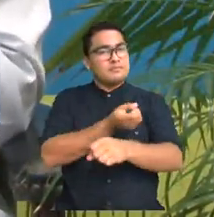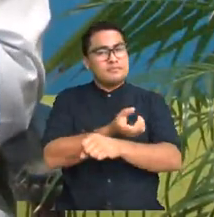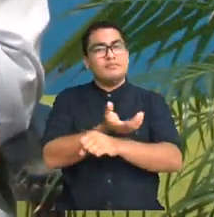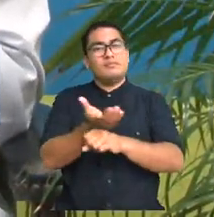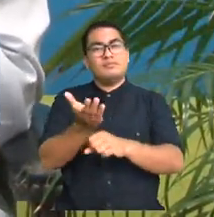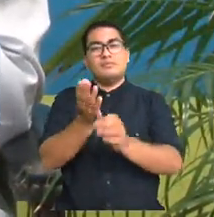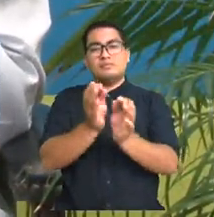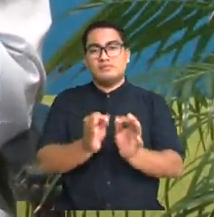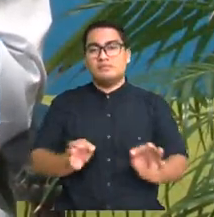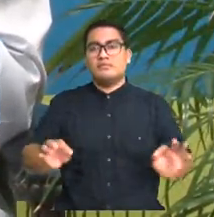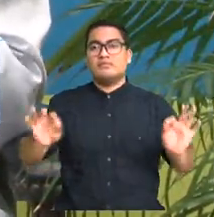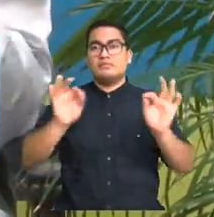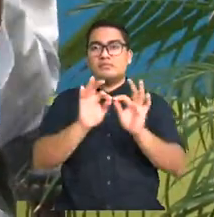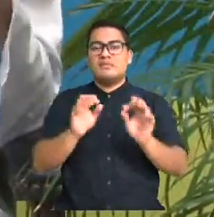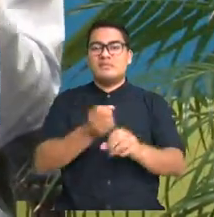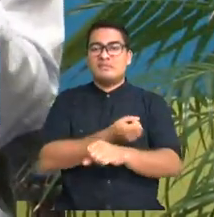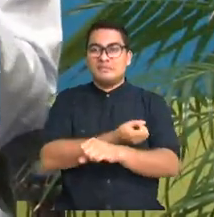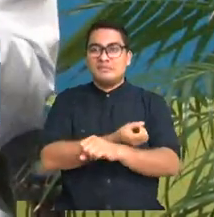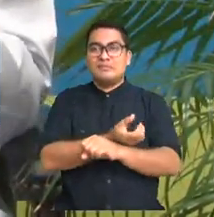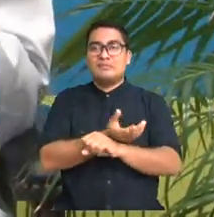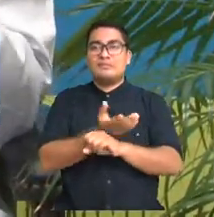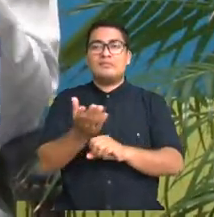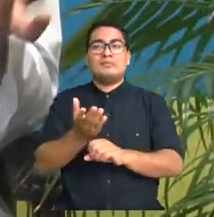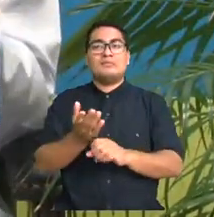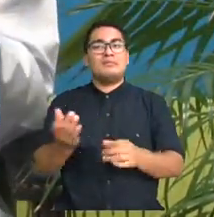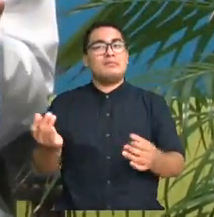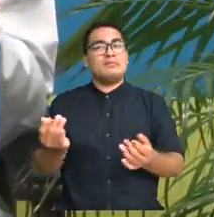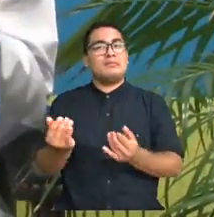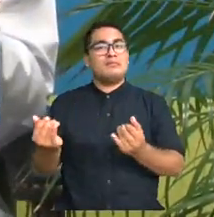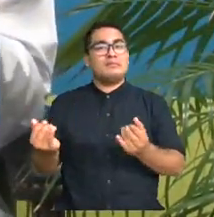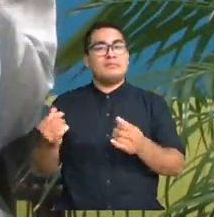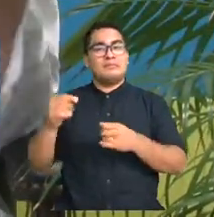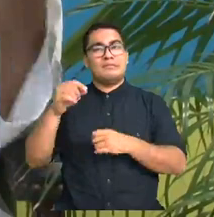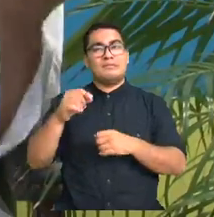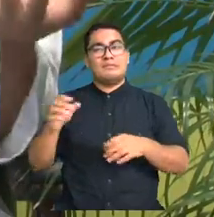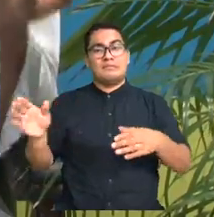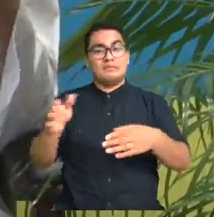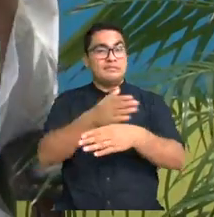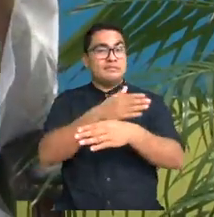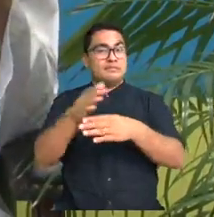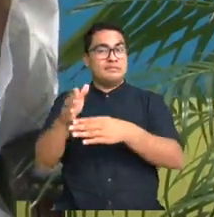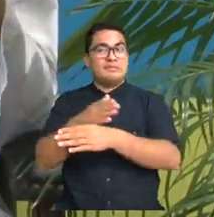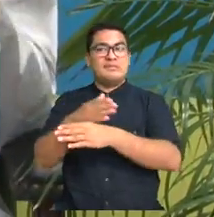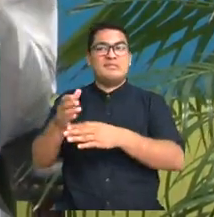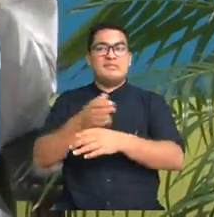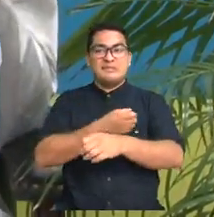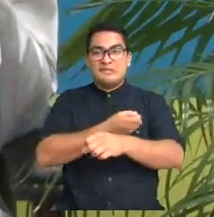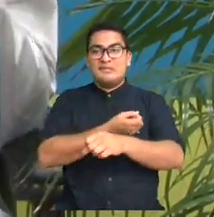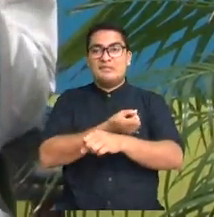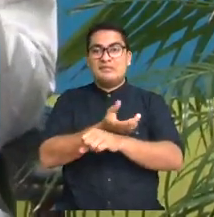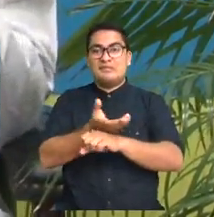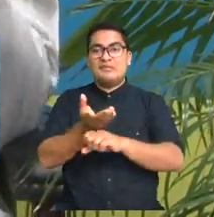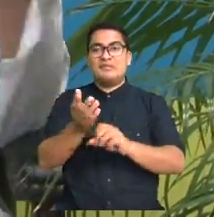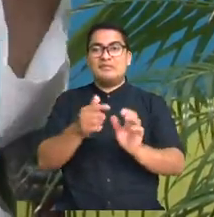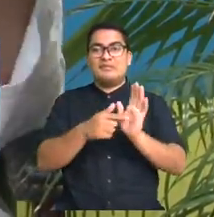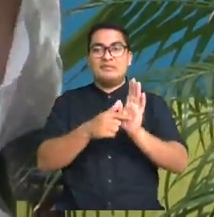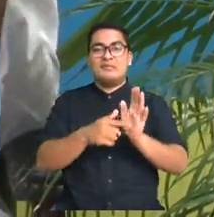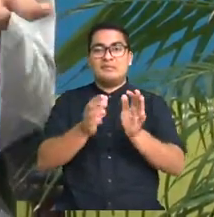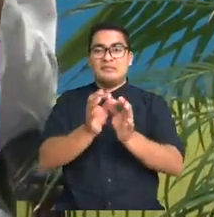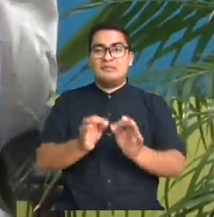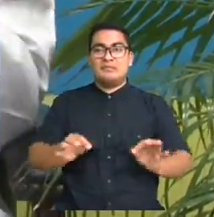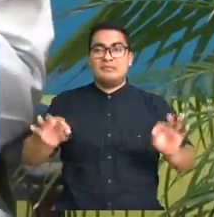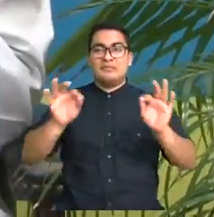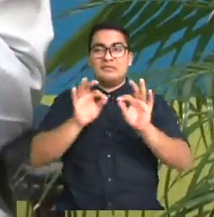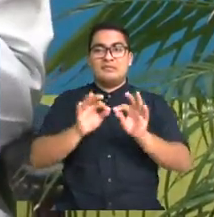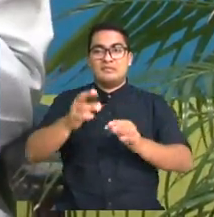casas farmacéuticas, inclusive no solamente de nivel de las casas farmacéuticas, sino de la industria que se